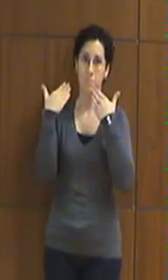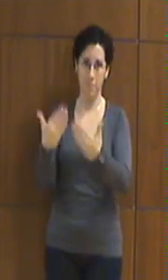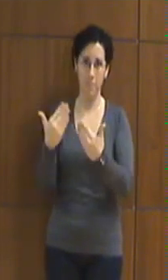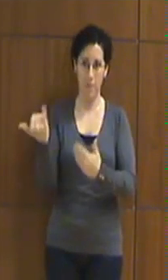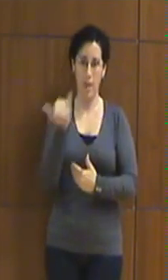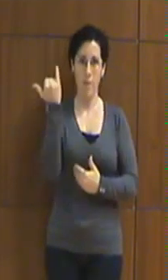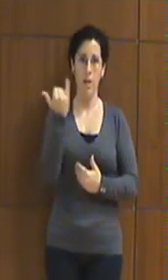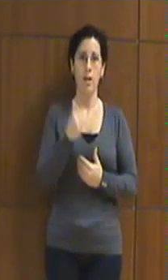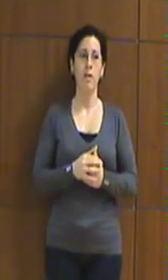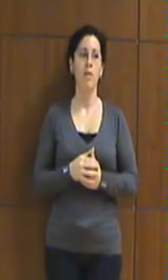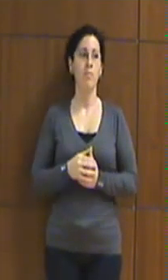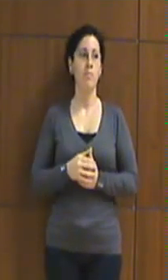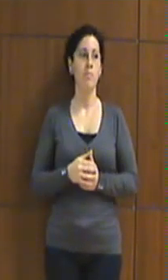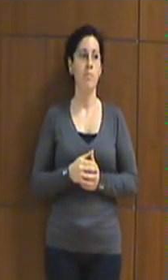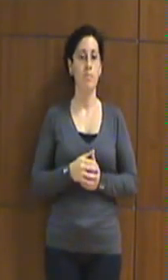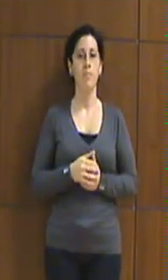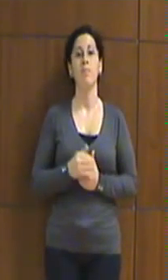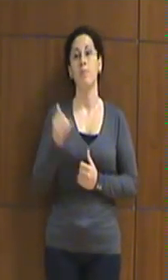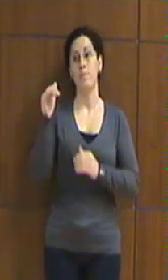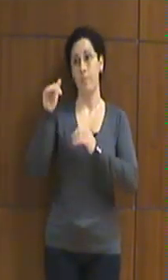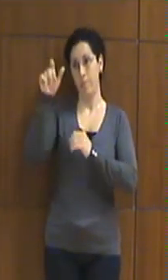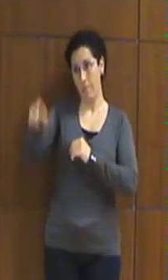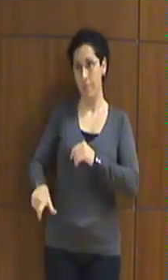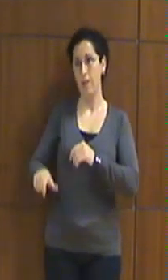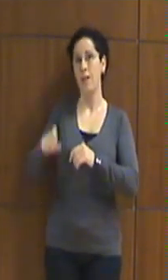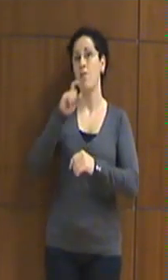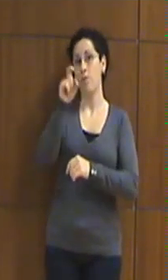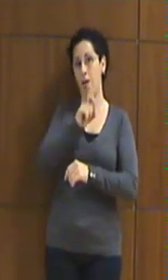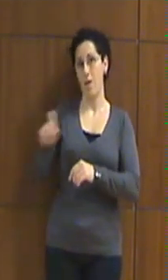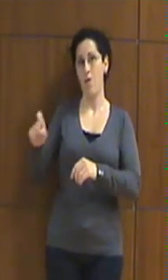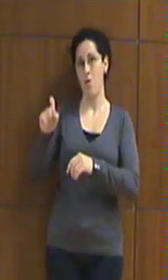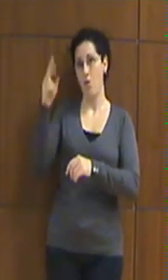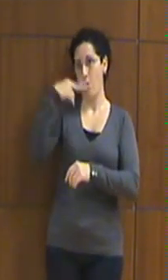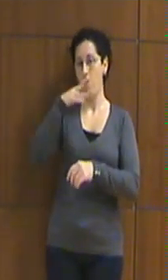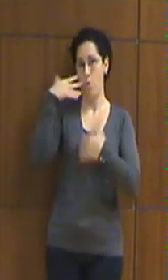Javier, a ti y a la Fundación por tantas cosas.